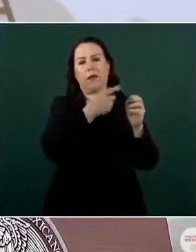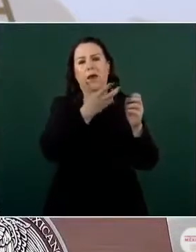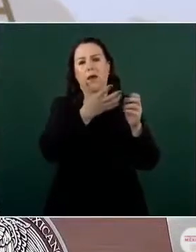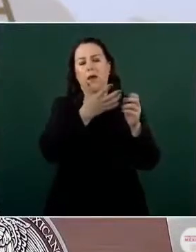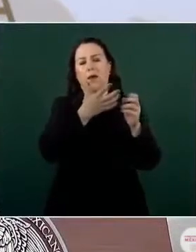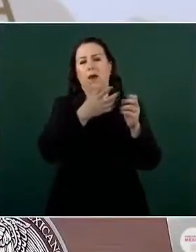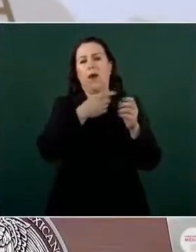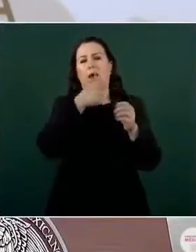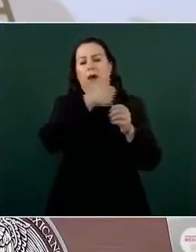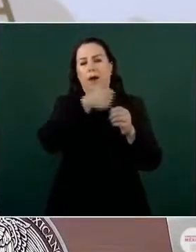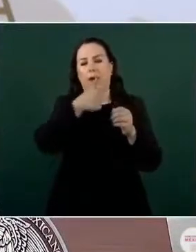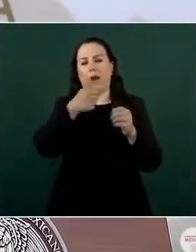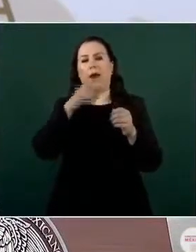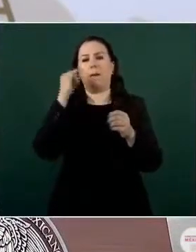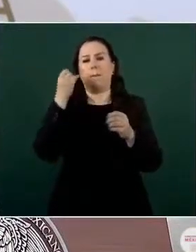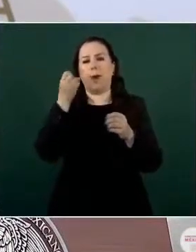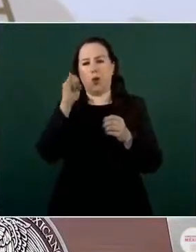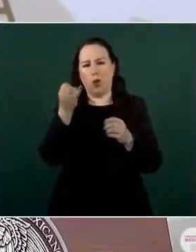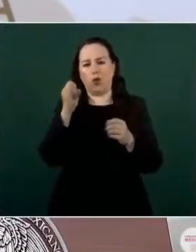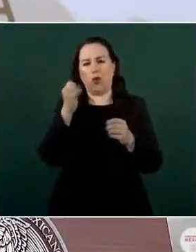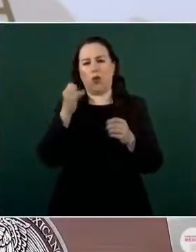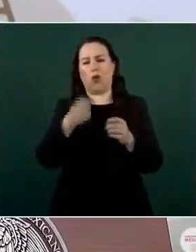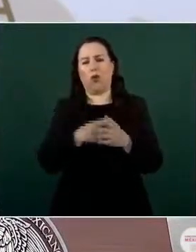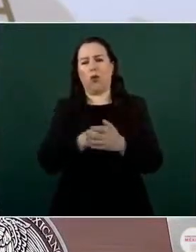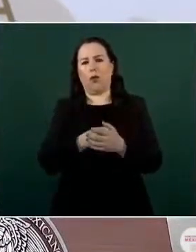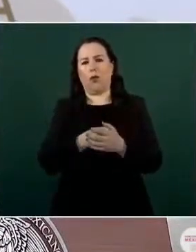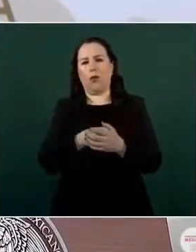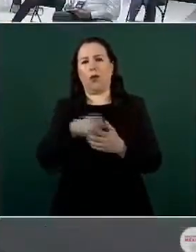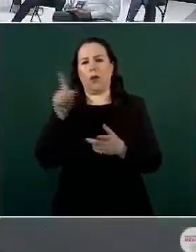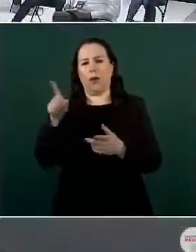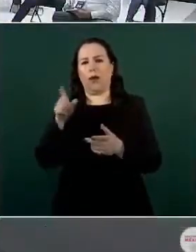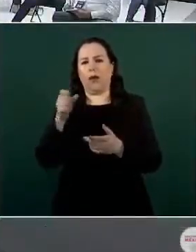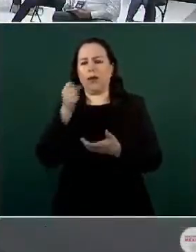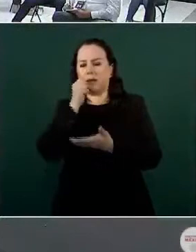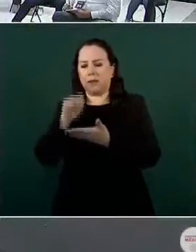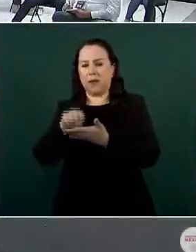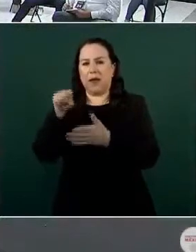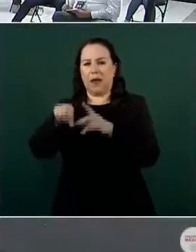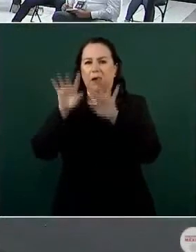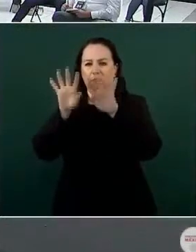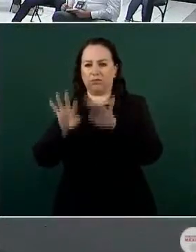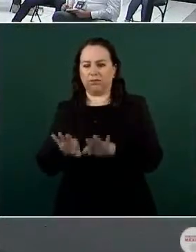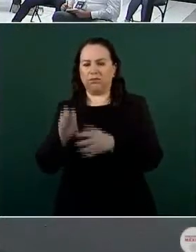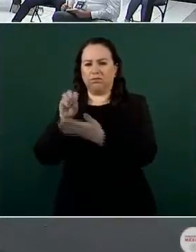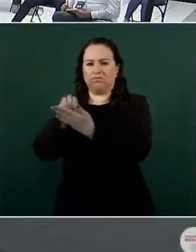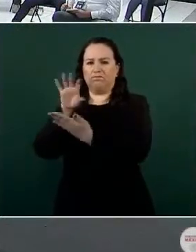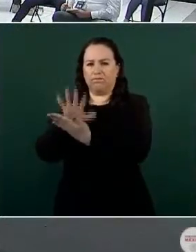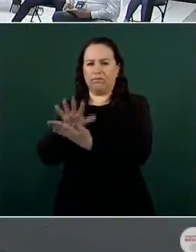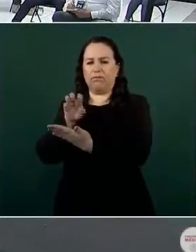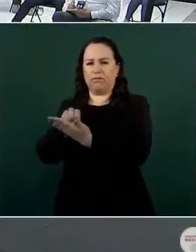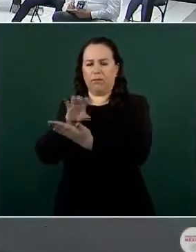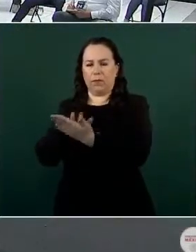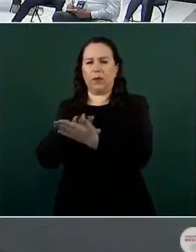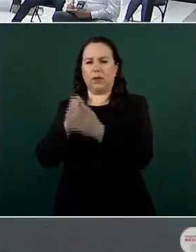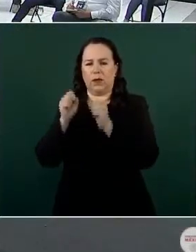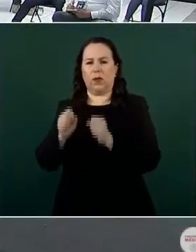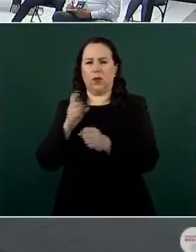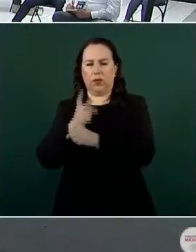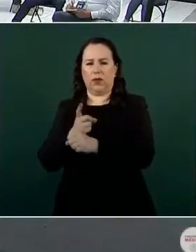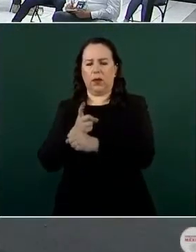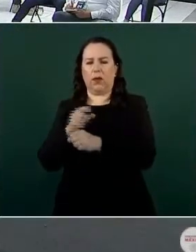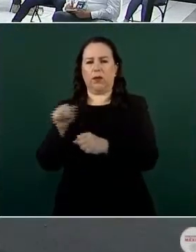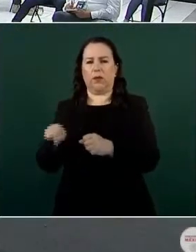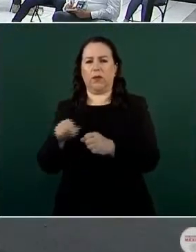están los números del Secretariado Ejecutivo del Sistema Nacional de Seguridad Pública, el